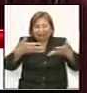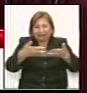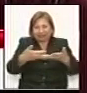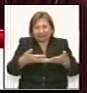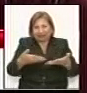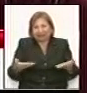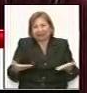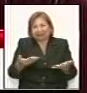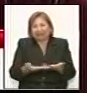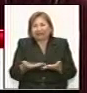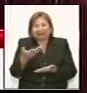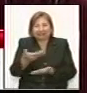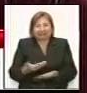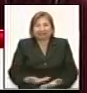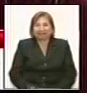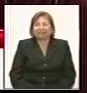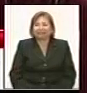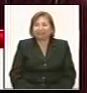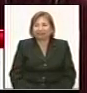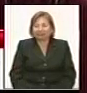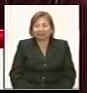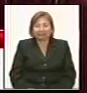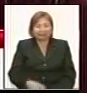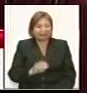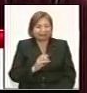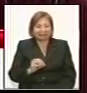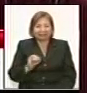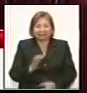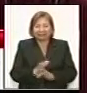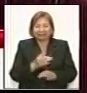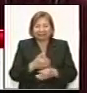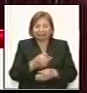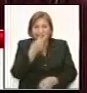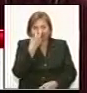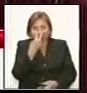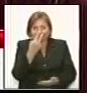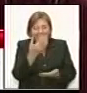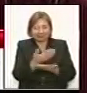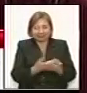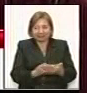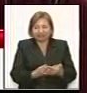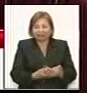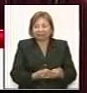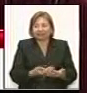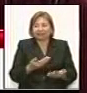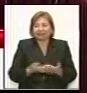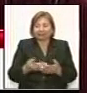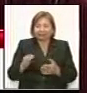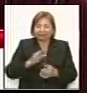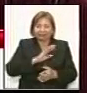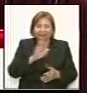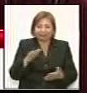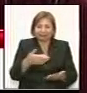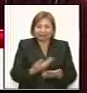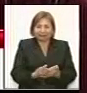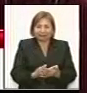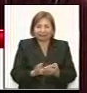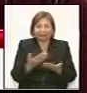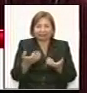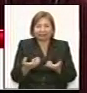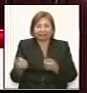la que nos han facilitado para que de forma más distendida podamos charlar con todo aquel que quiera venir,